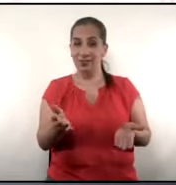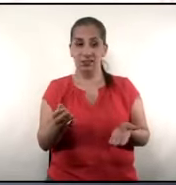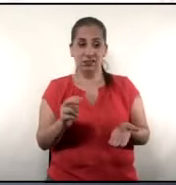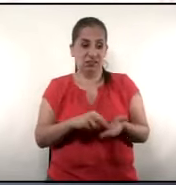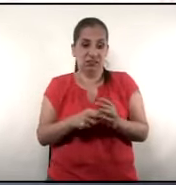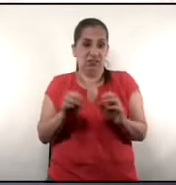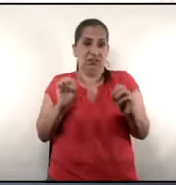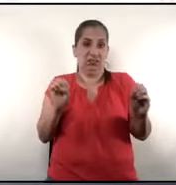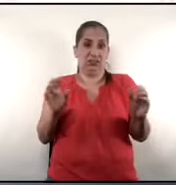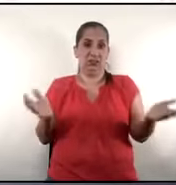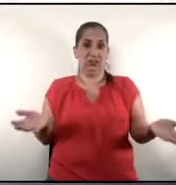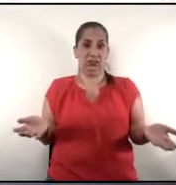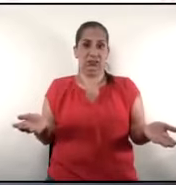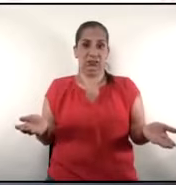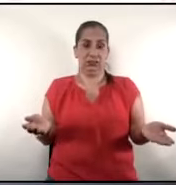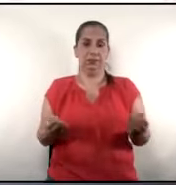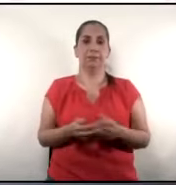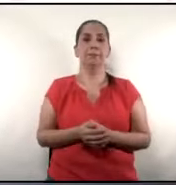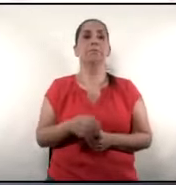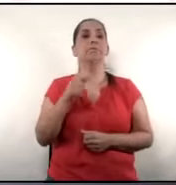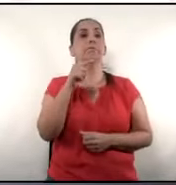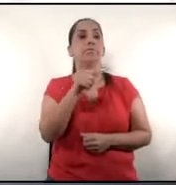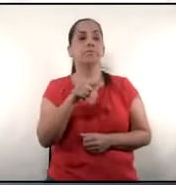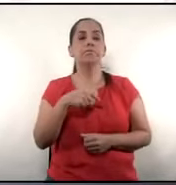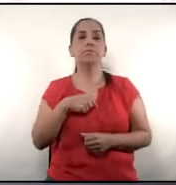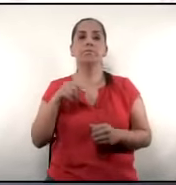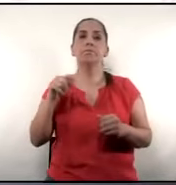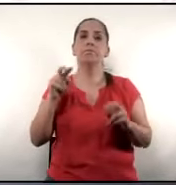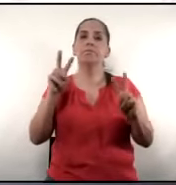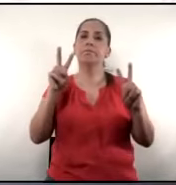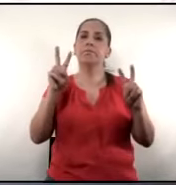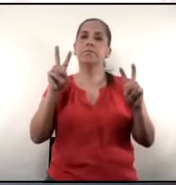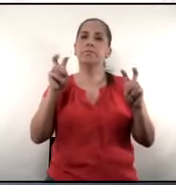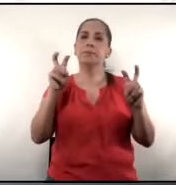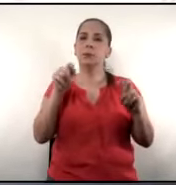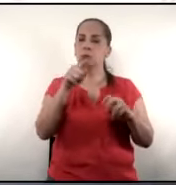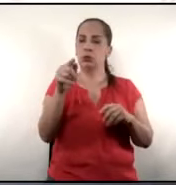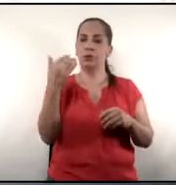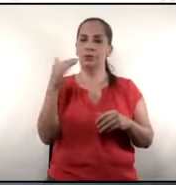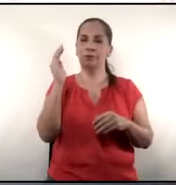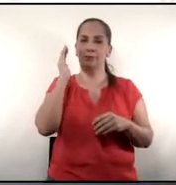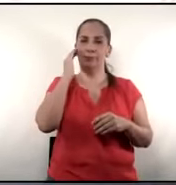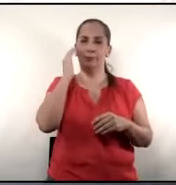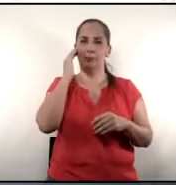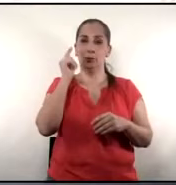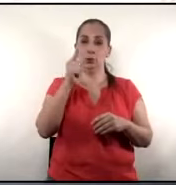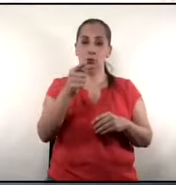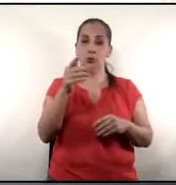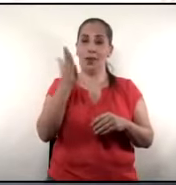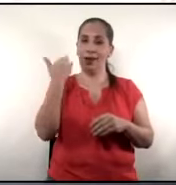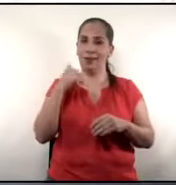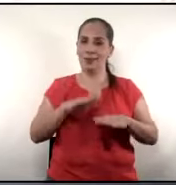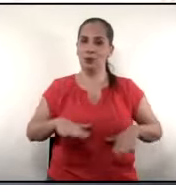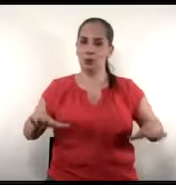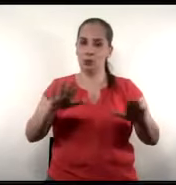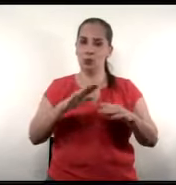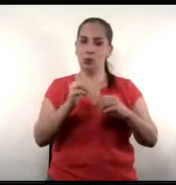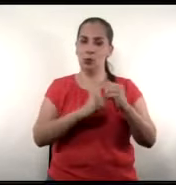nada. Y ahí hay un tema que usted lo conoce porque pues, usted estuvo en ese sector de la